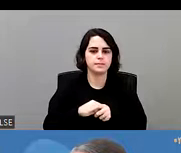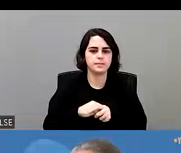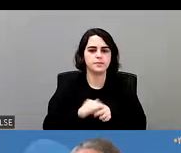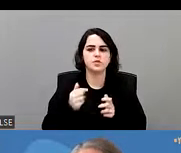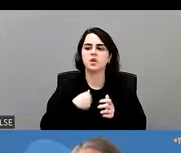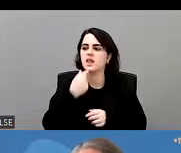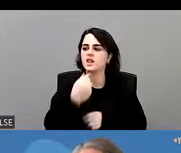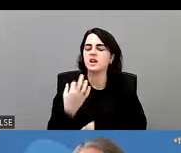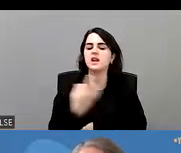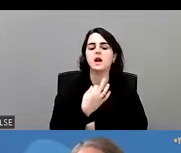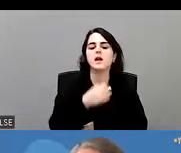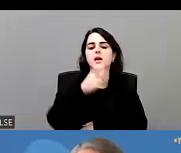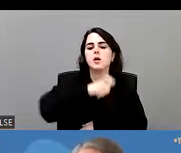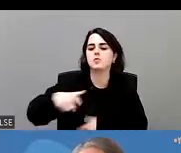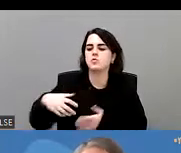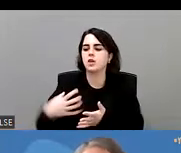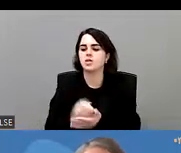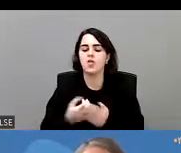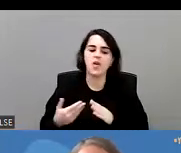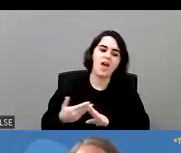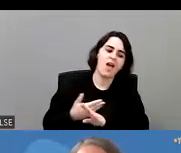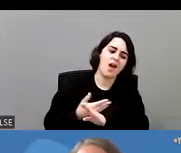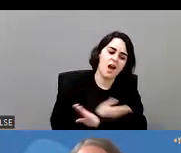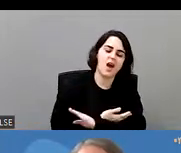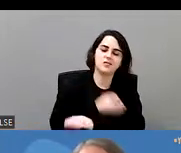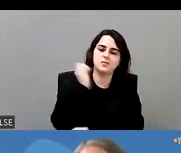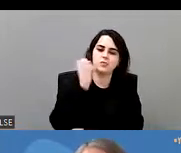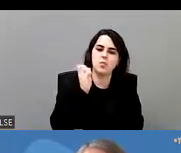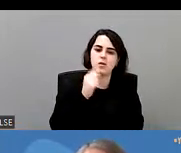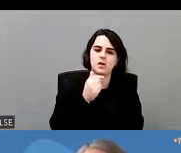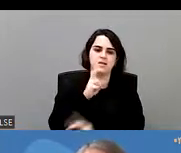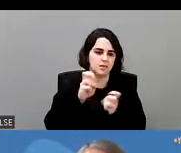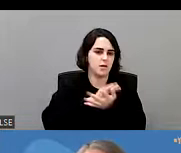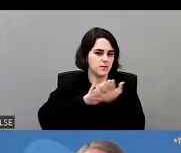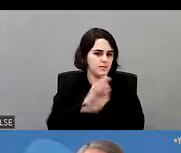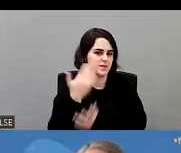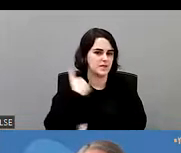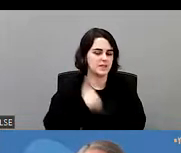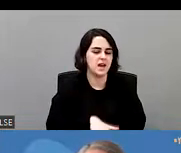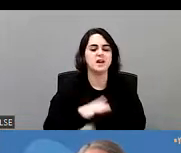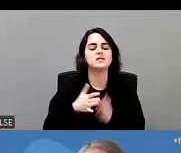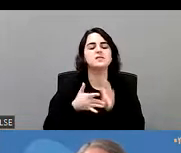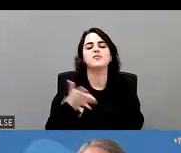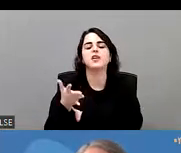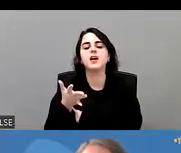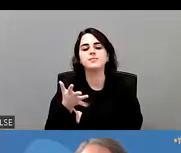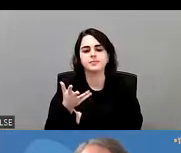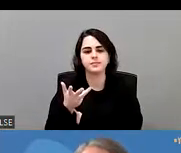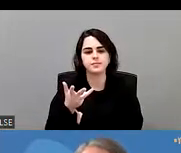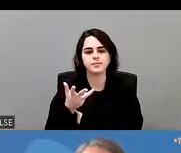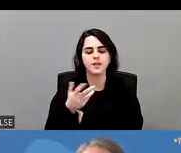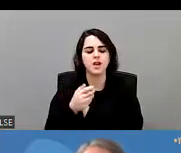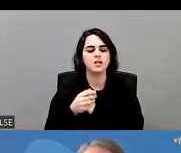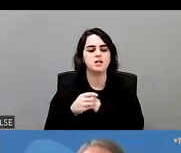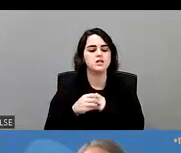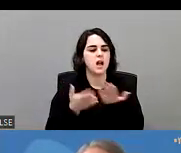Yo diría que todos los ponentes antes de que haya hablado yo han hablado de esto, ¿no? De hablar de una forma